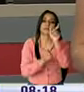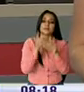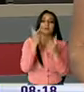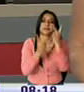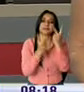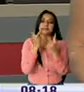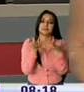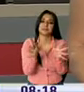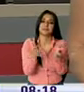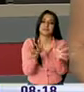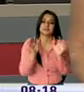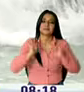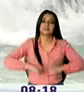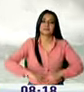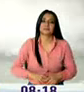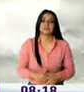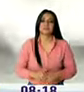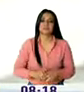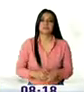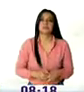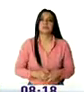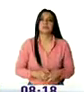aproximadamente.